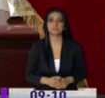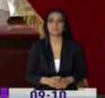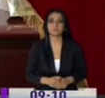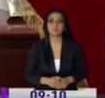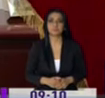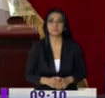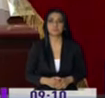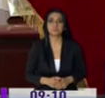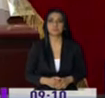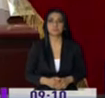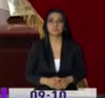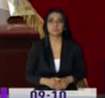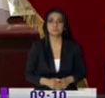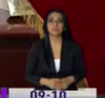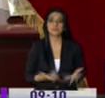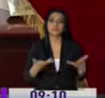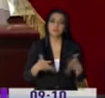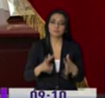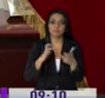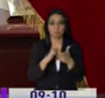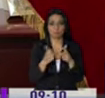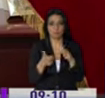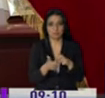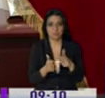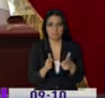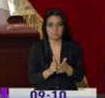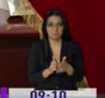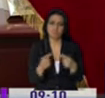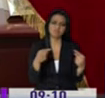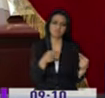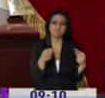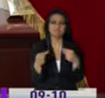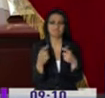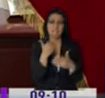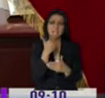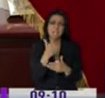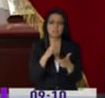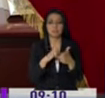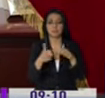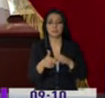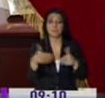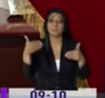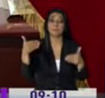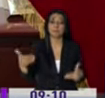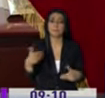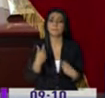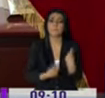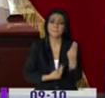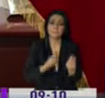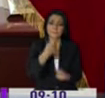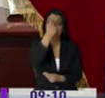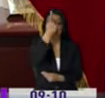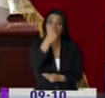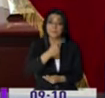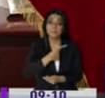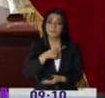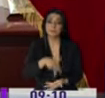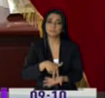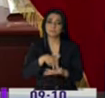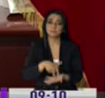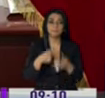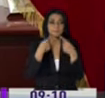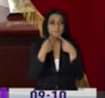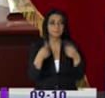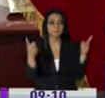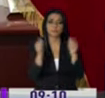Frente a cualquier adversidad y a cualquier diferencia política, nuestra posición es y será siempre la convocatoria a la